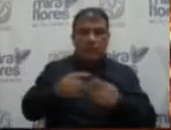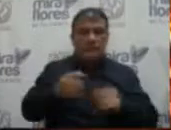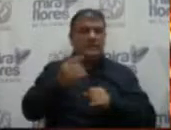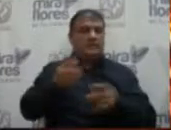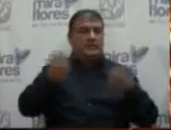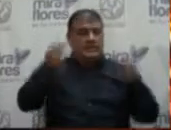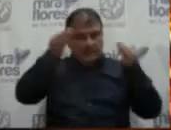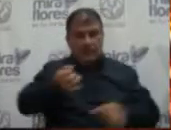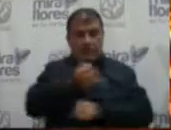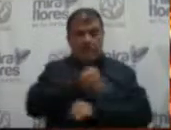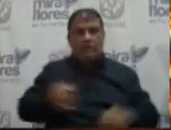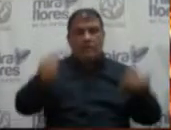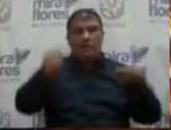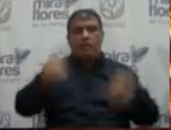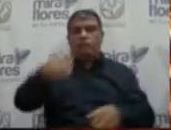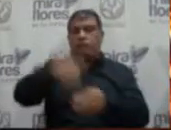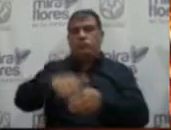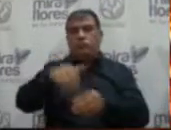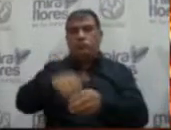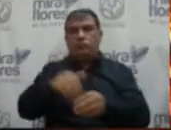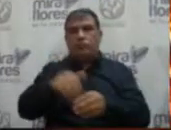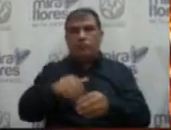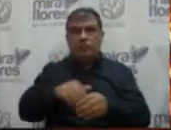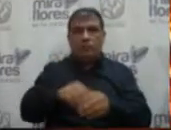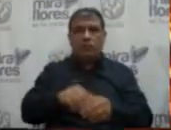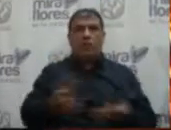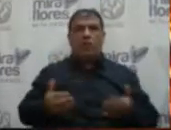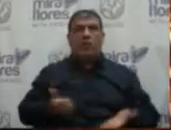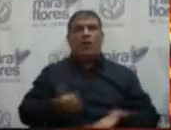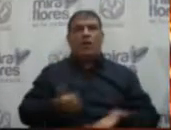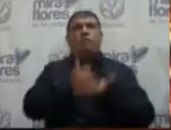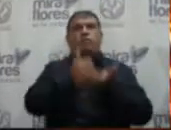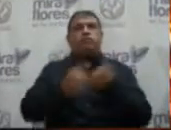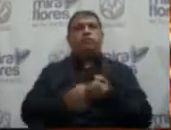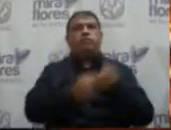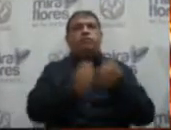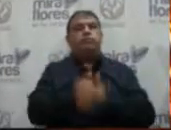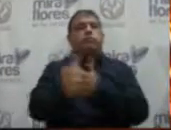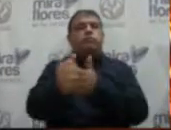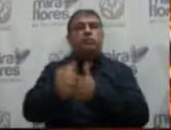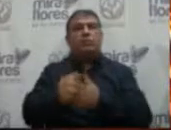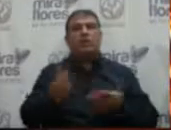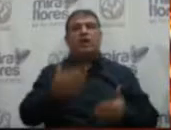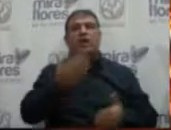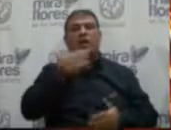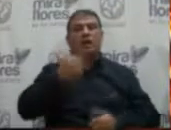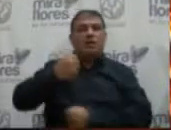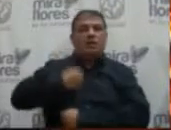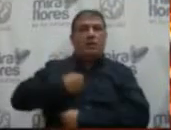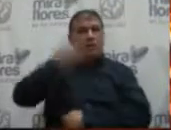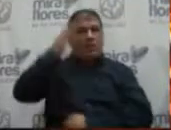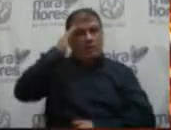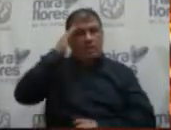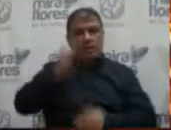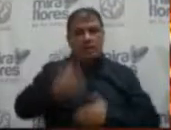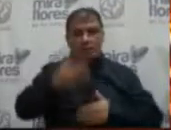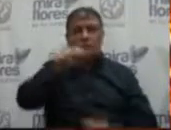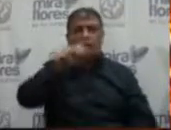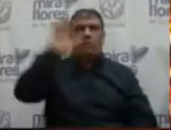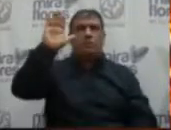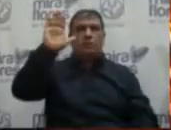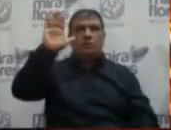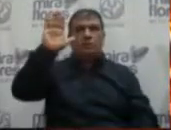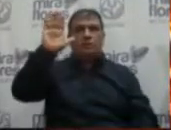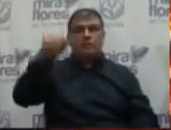independencia, cuyo voto le sirviese de norte al expresado señor general para proceder a la jura de